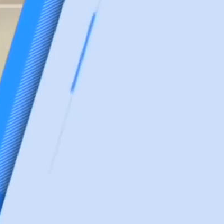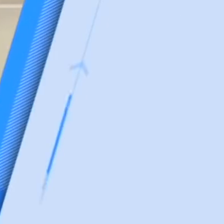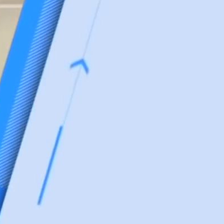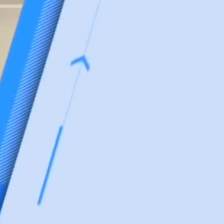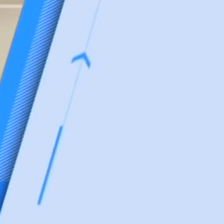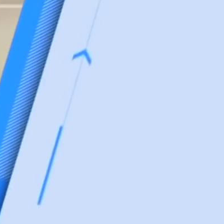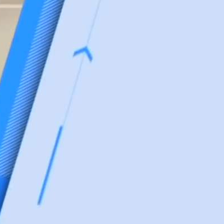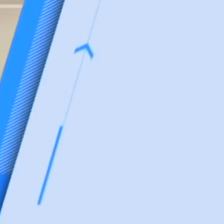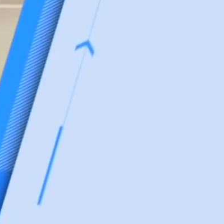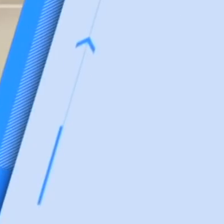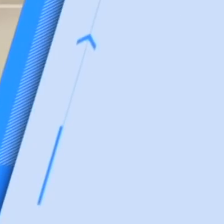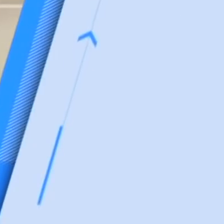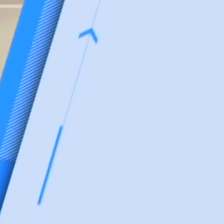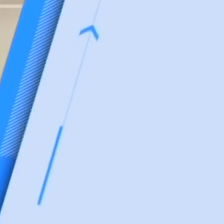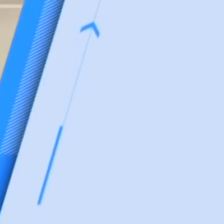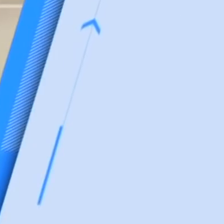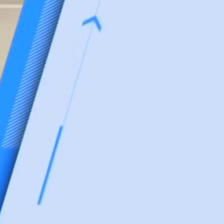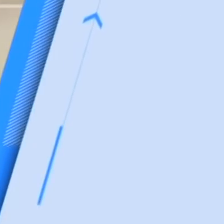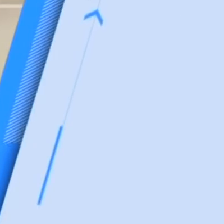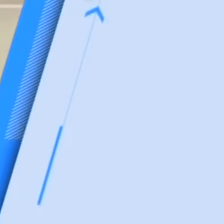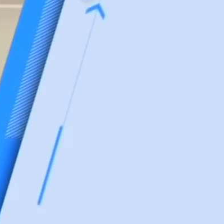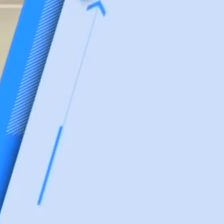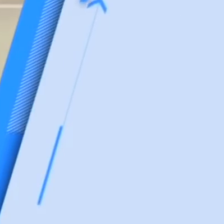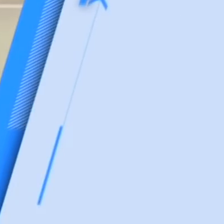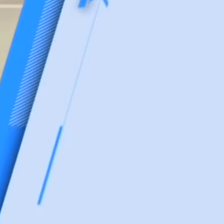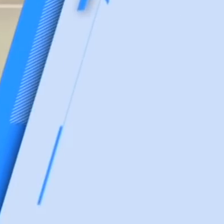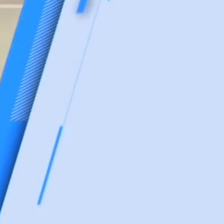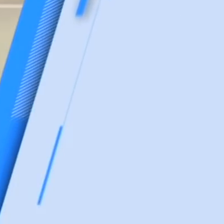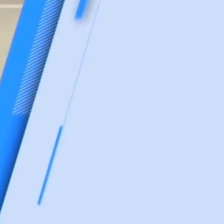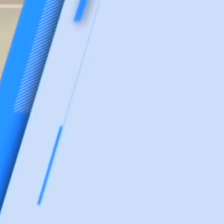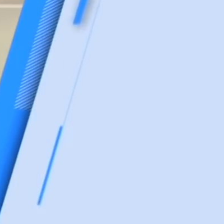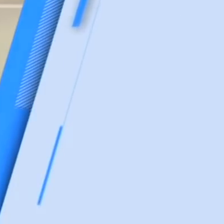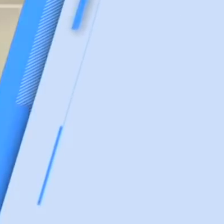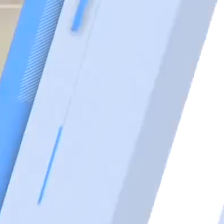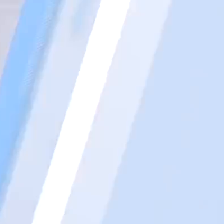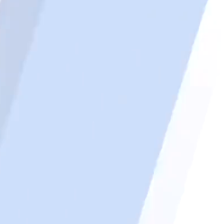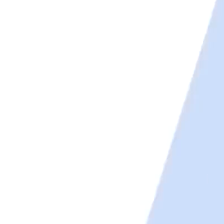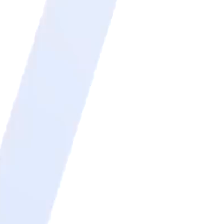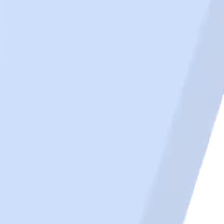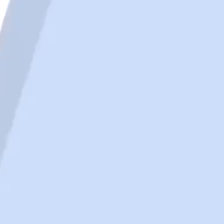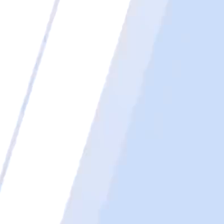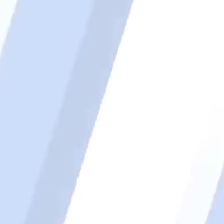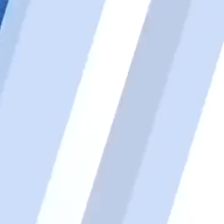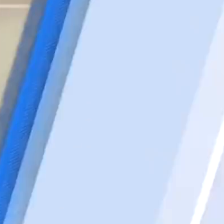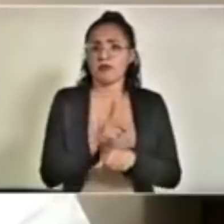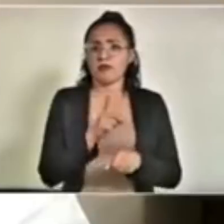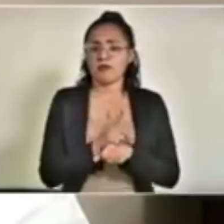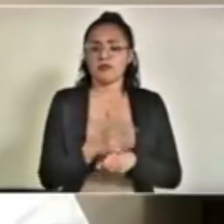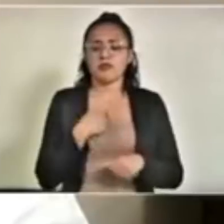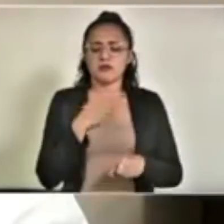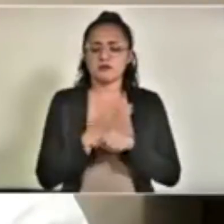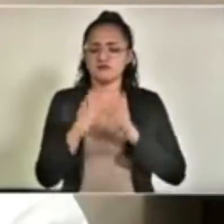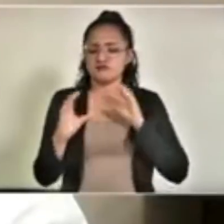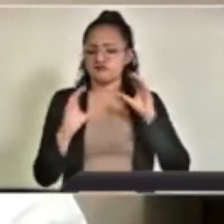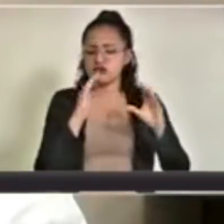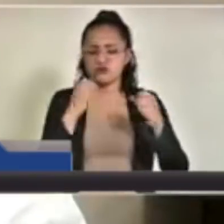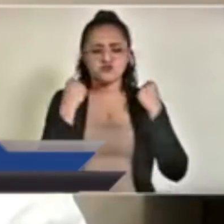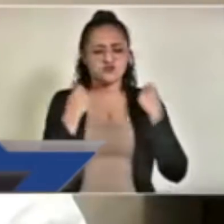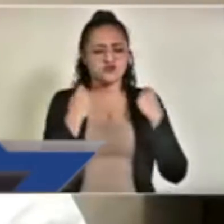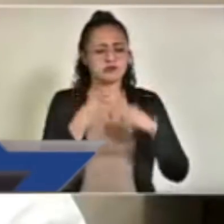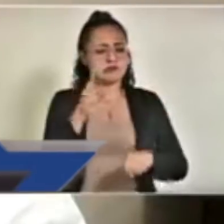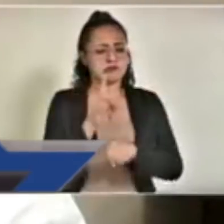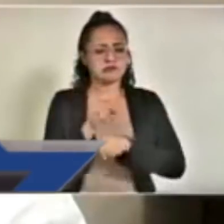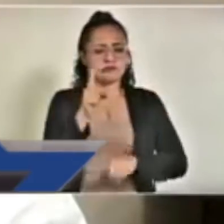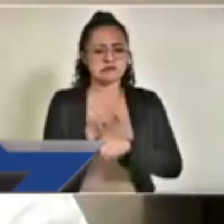de puebla luis miguel barbosa huerta respecto a los hechos de violencia que se registraron la tarde de este jueves en el municipio de